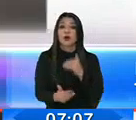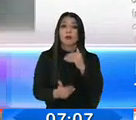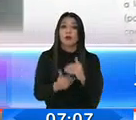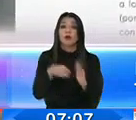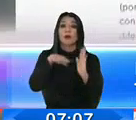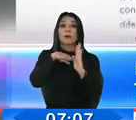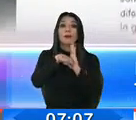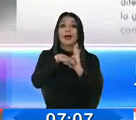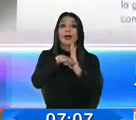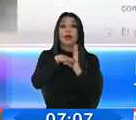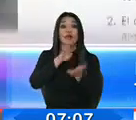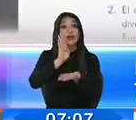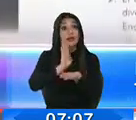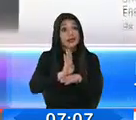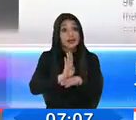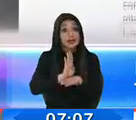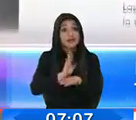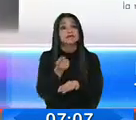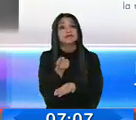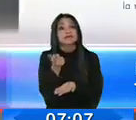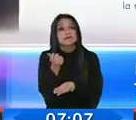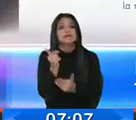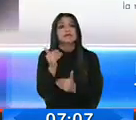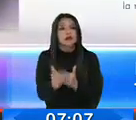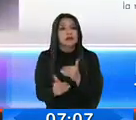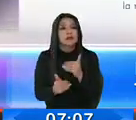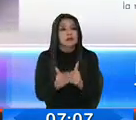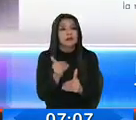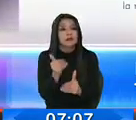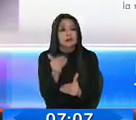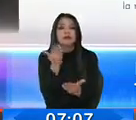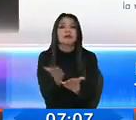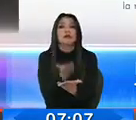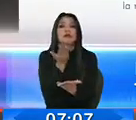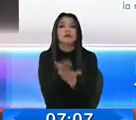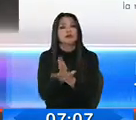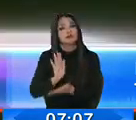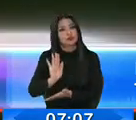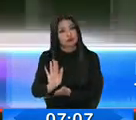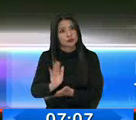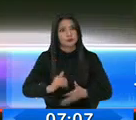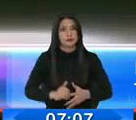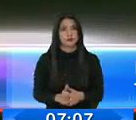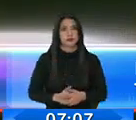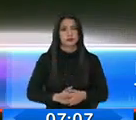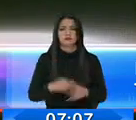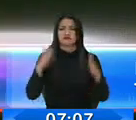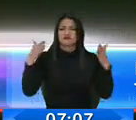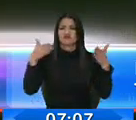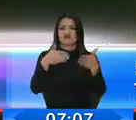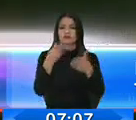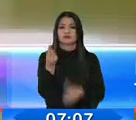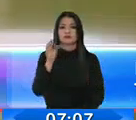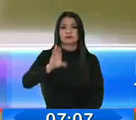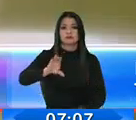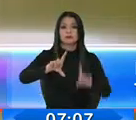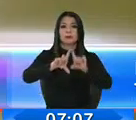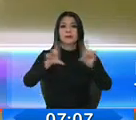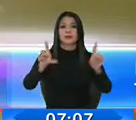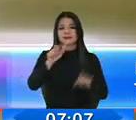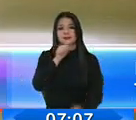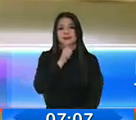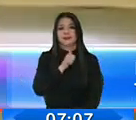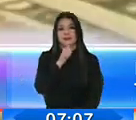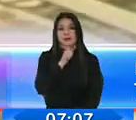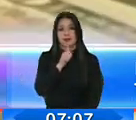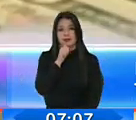del Instituto Ecuatoriano de Seguridad Social. Esto entre las propuestas que presentan a fin de repuntar la inversión privada para eliminar